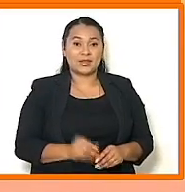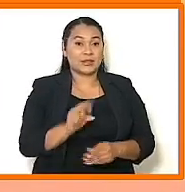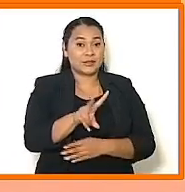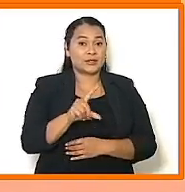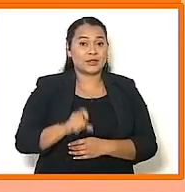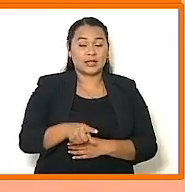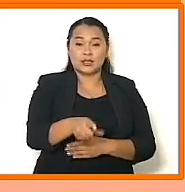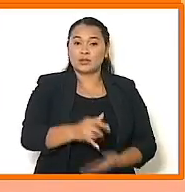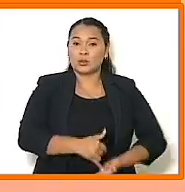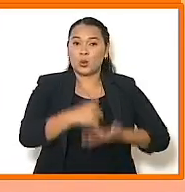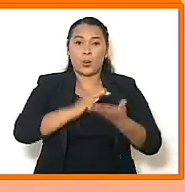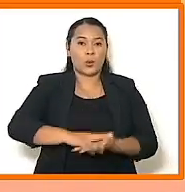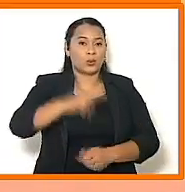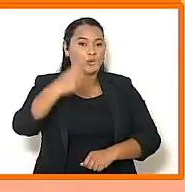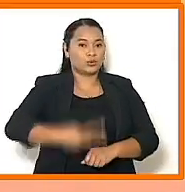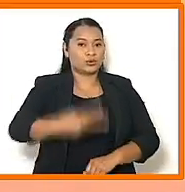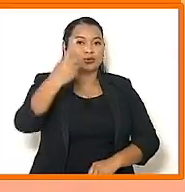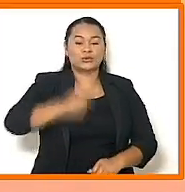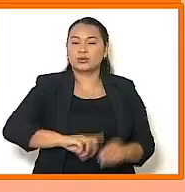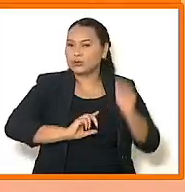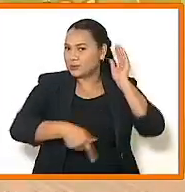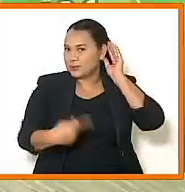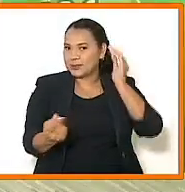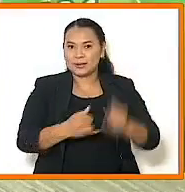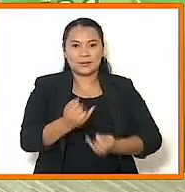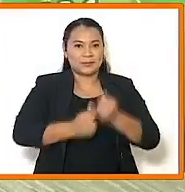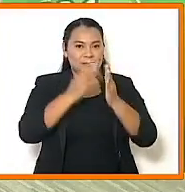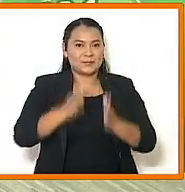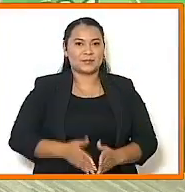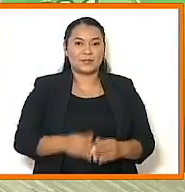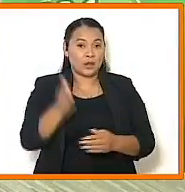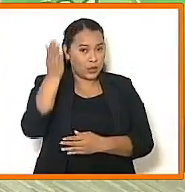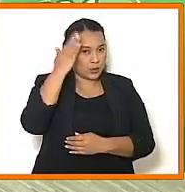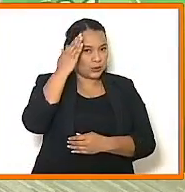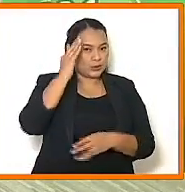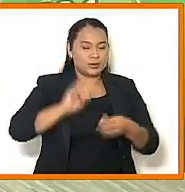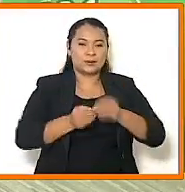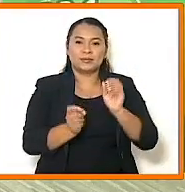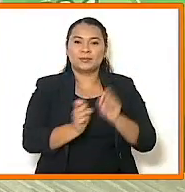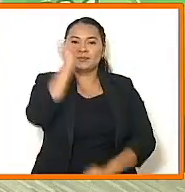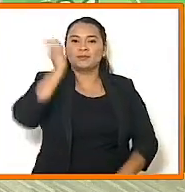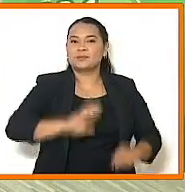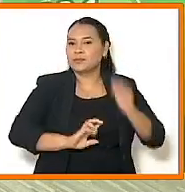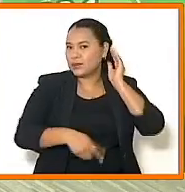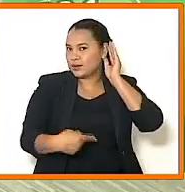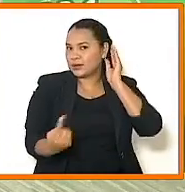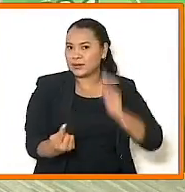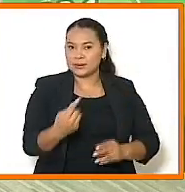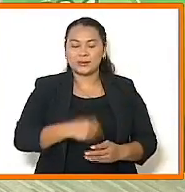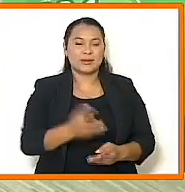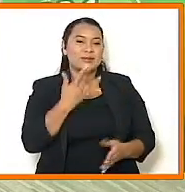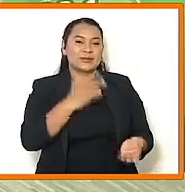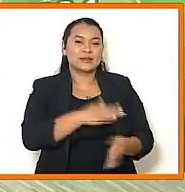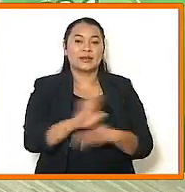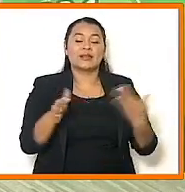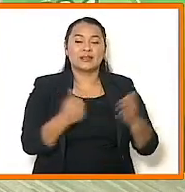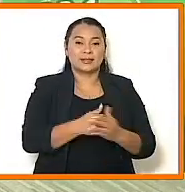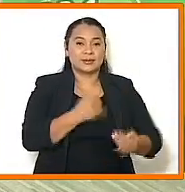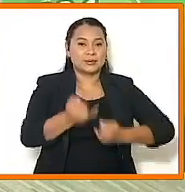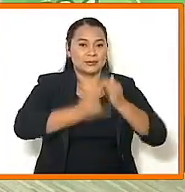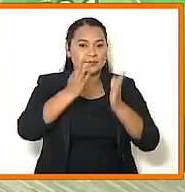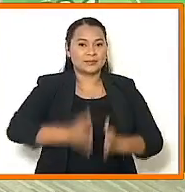2X. Tu premio esta mañana se multiplica por 2 en Diaria. Y si estás esperando tu número para más 1, suerte, jugador, porque vamos a conocer cuál es el